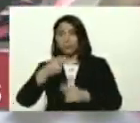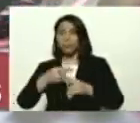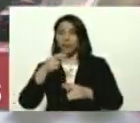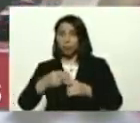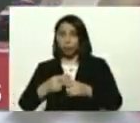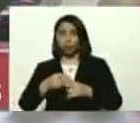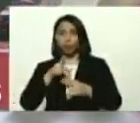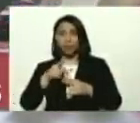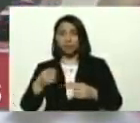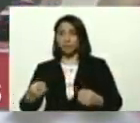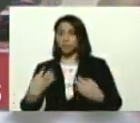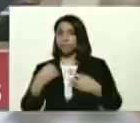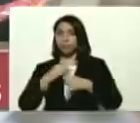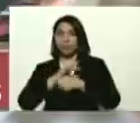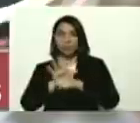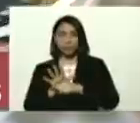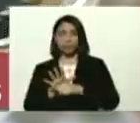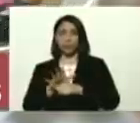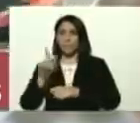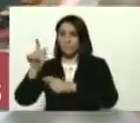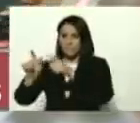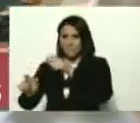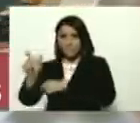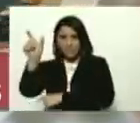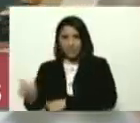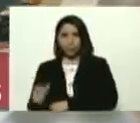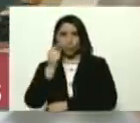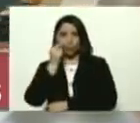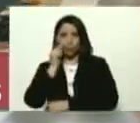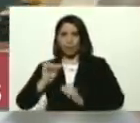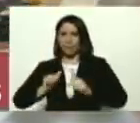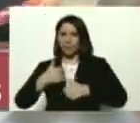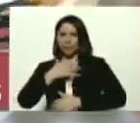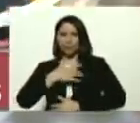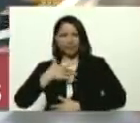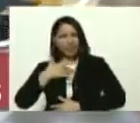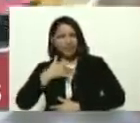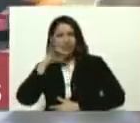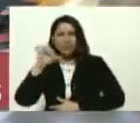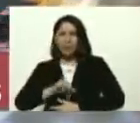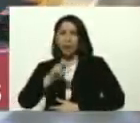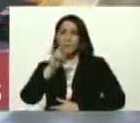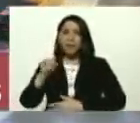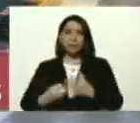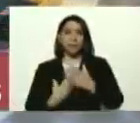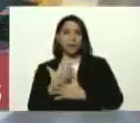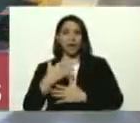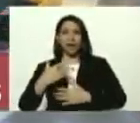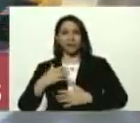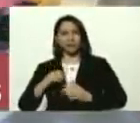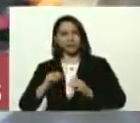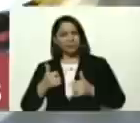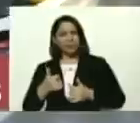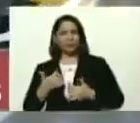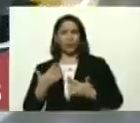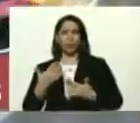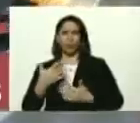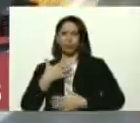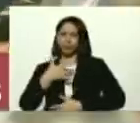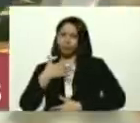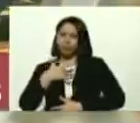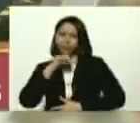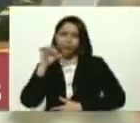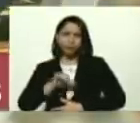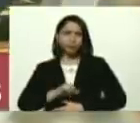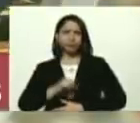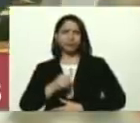virus. Esta persona inició sus síntomas el 20 de mayo. Bueno, presentó malestar general,